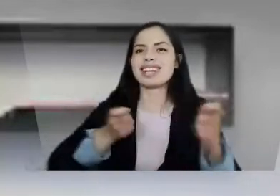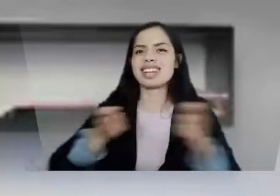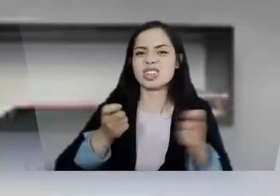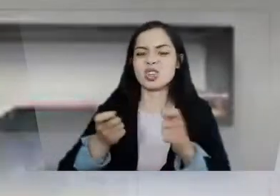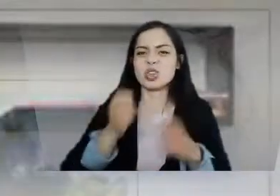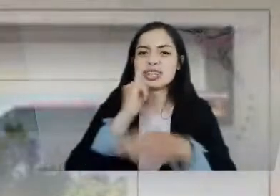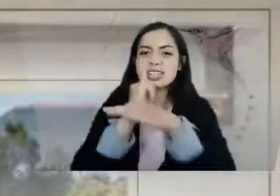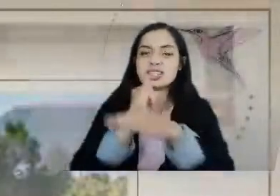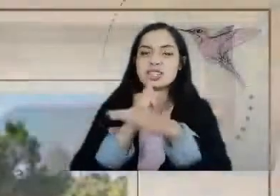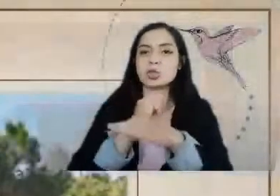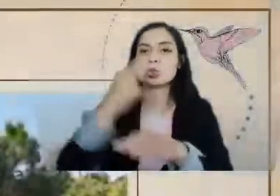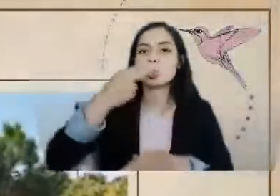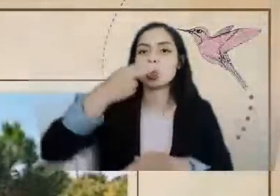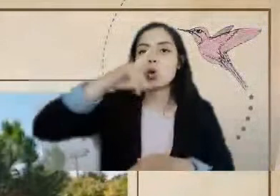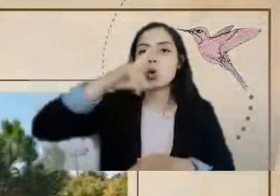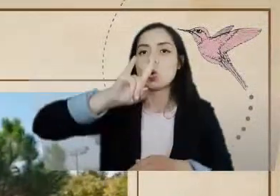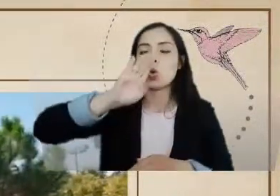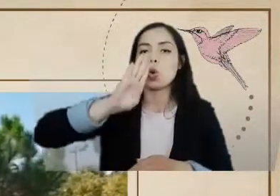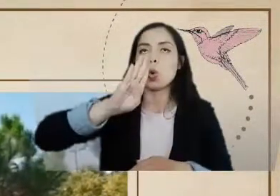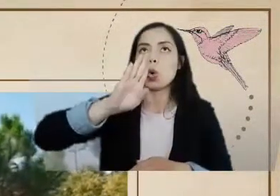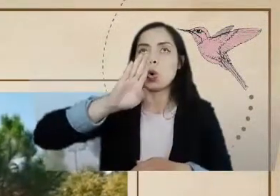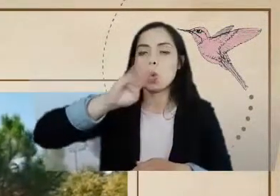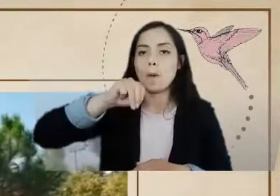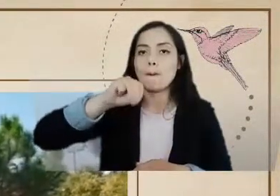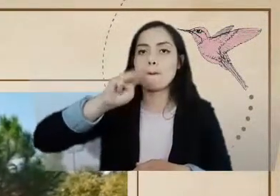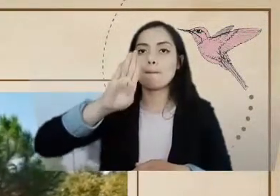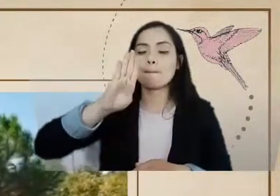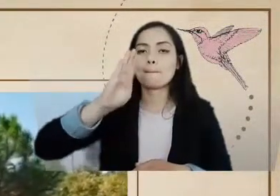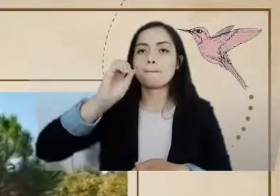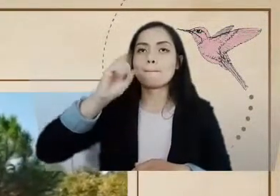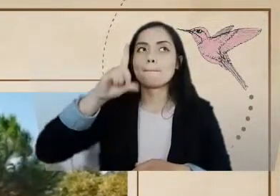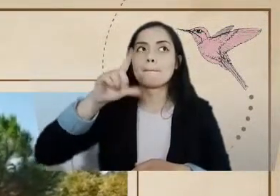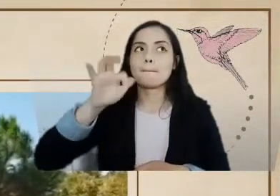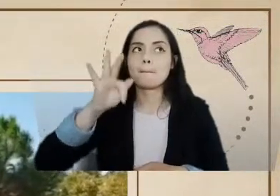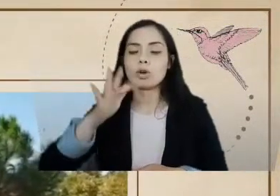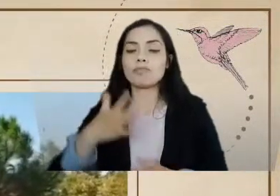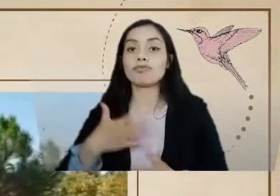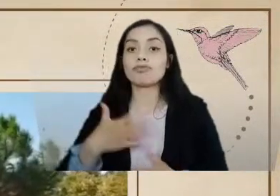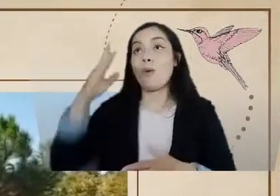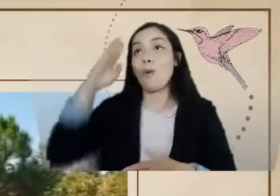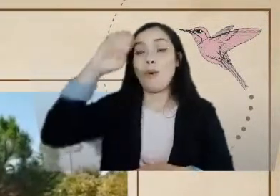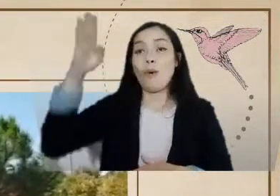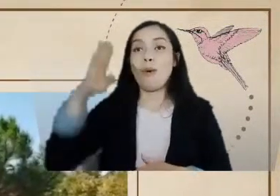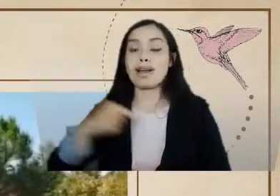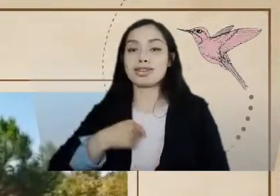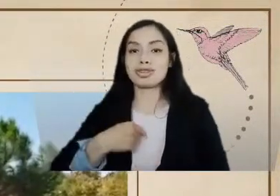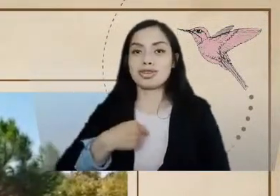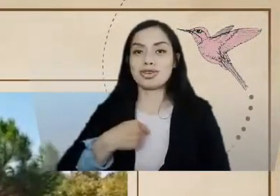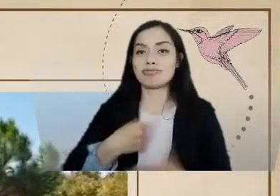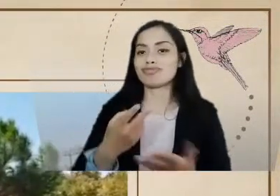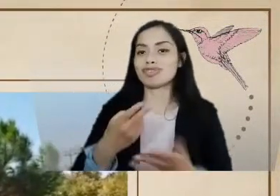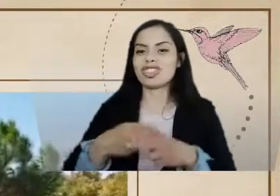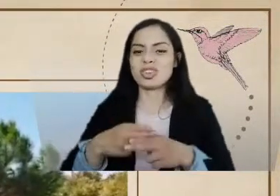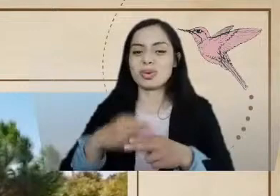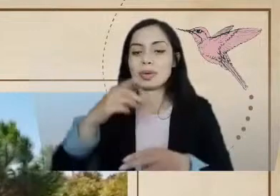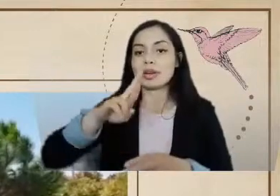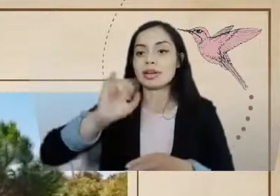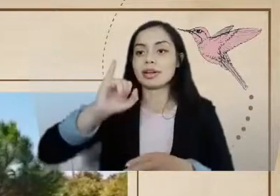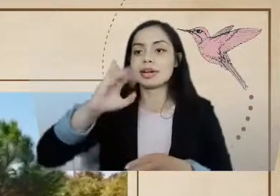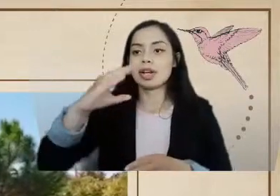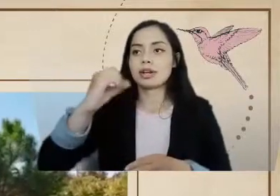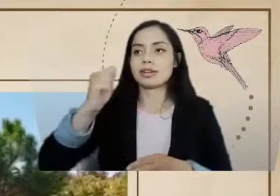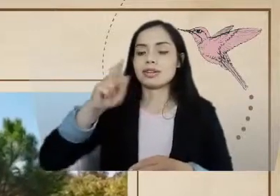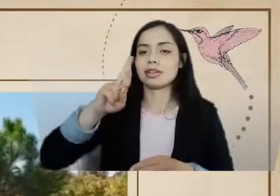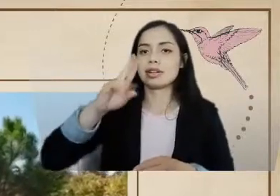Adelante. Hola, yo soy Hernando García Martínez, director general del Instituto Humboldt. Un saludo para todos y todas. Es